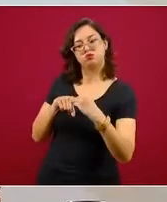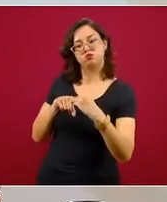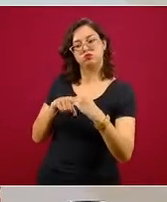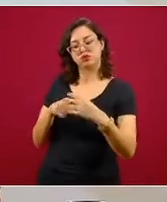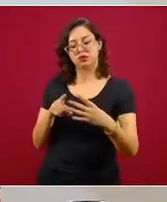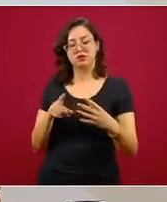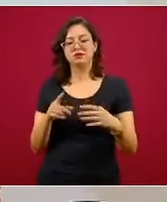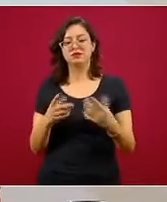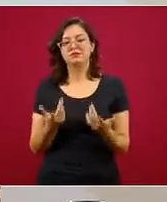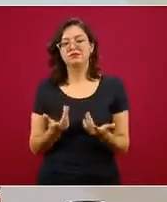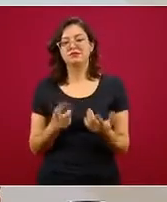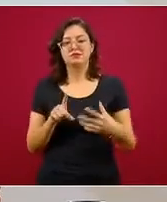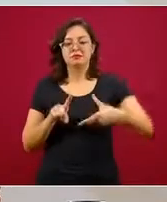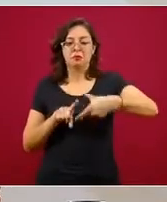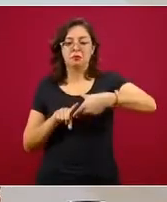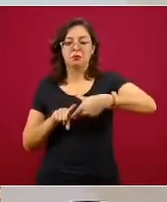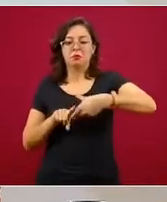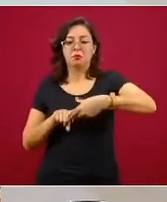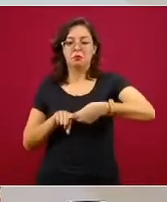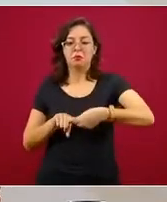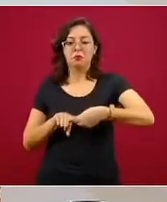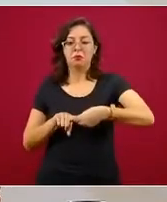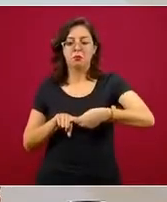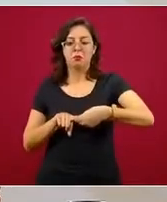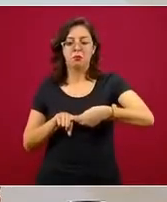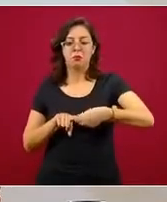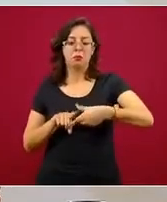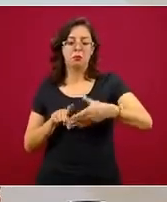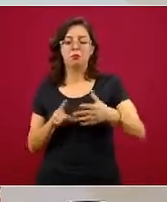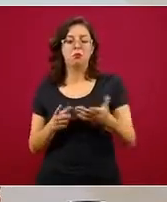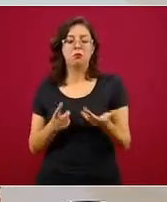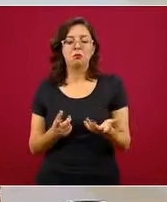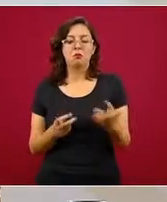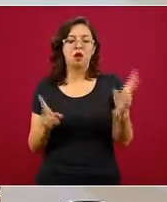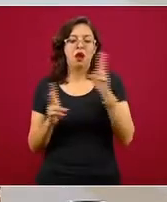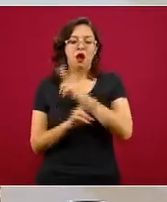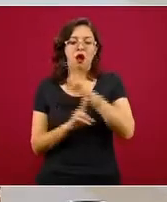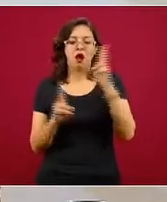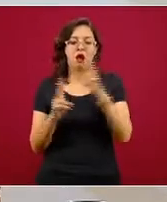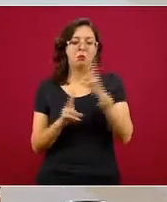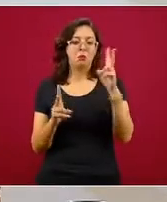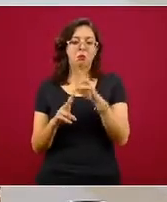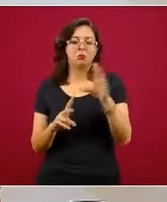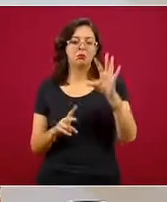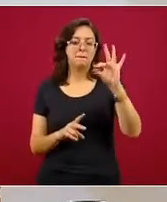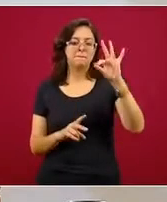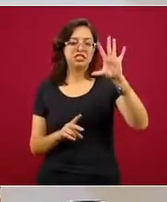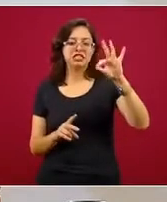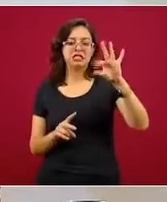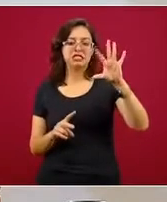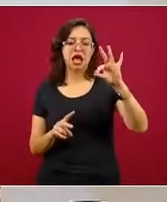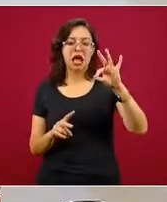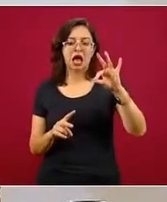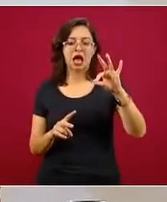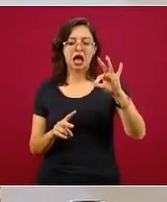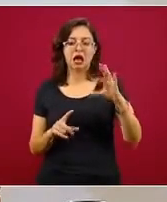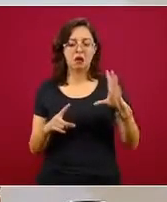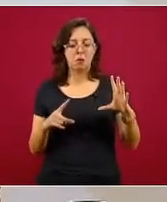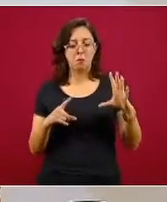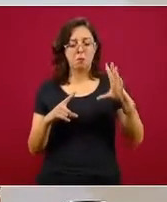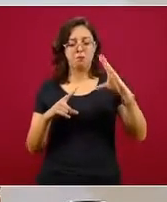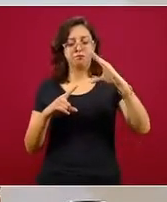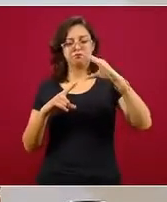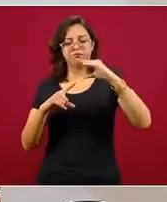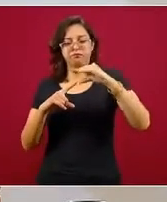seres humanos. El aparato se reconoce porque tiene la forma de una pincita que se pone en uno de los